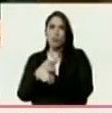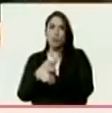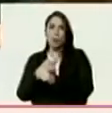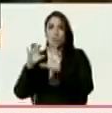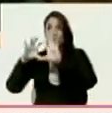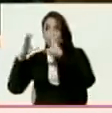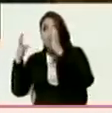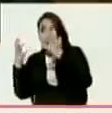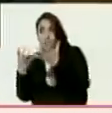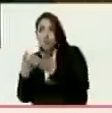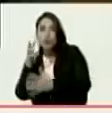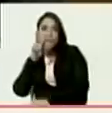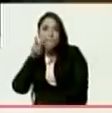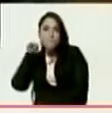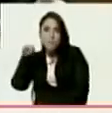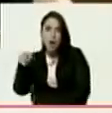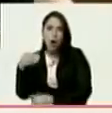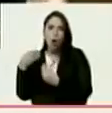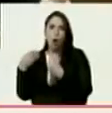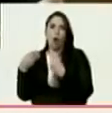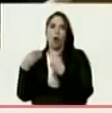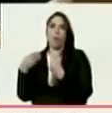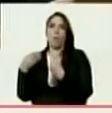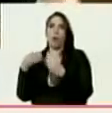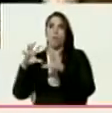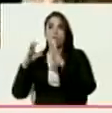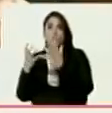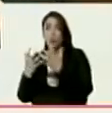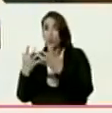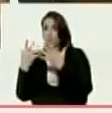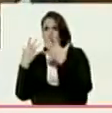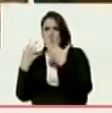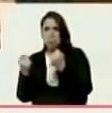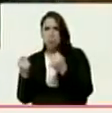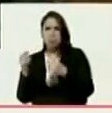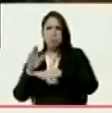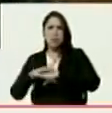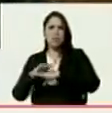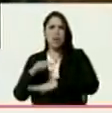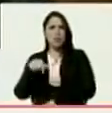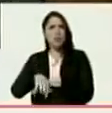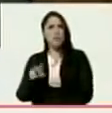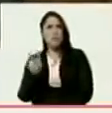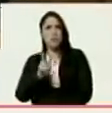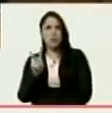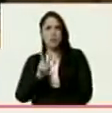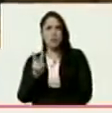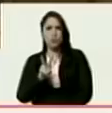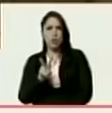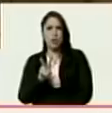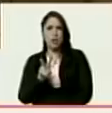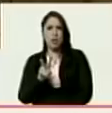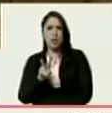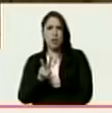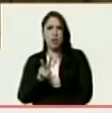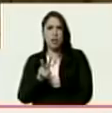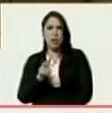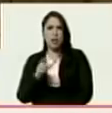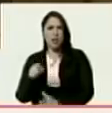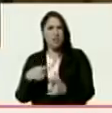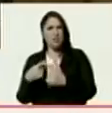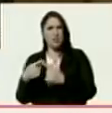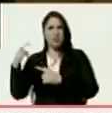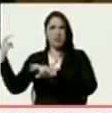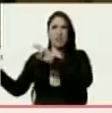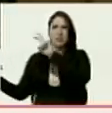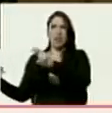viendo. El mundo no entiende qué es lo que está pasando en Venezuela. Dice, pero estos no estaban sentados uno al lado del otro